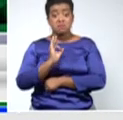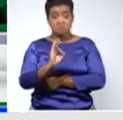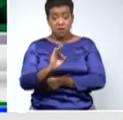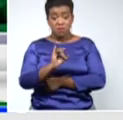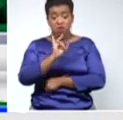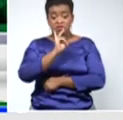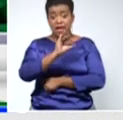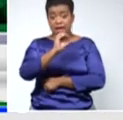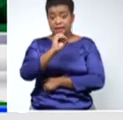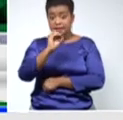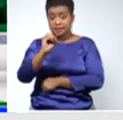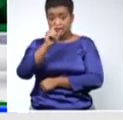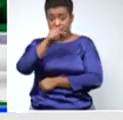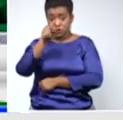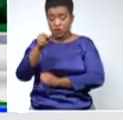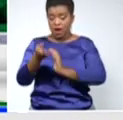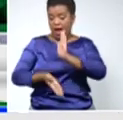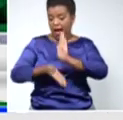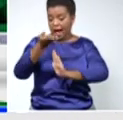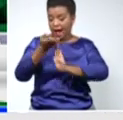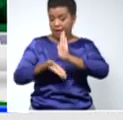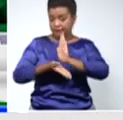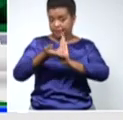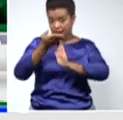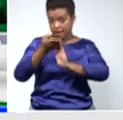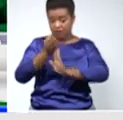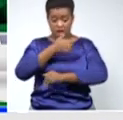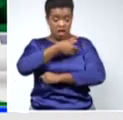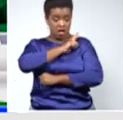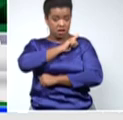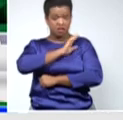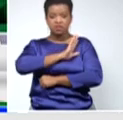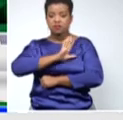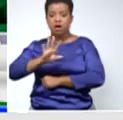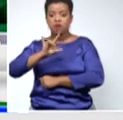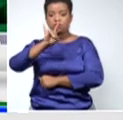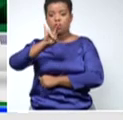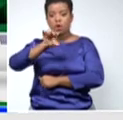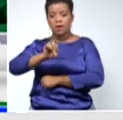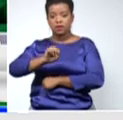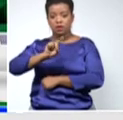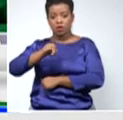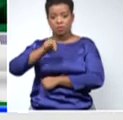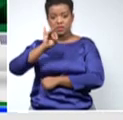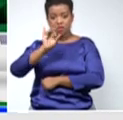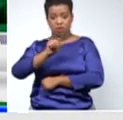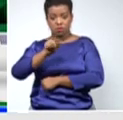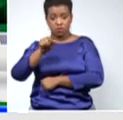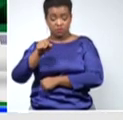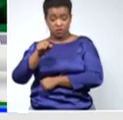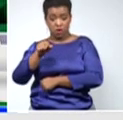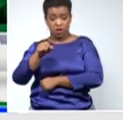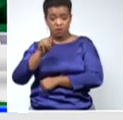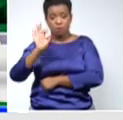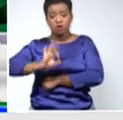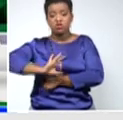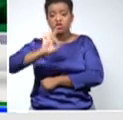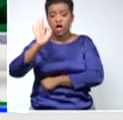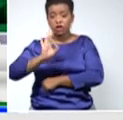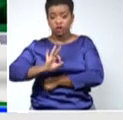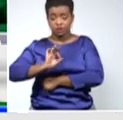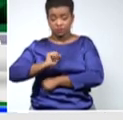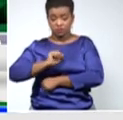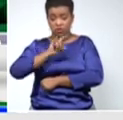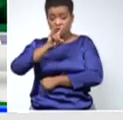700 altas del día de ayer, pues ya el 90,7% de todos los pacientes diagnosticados